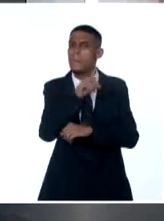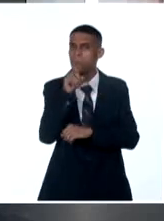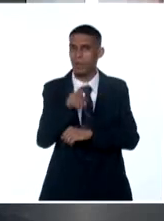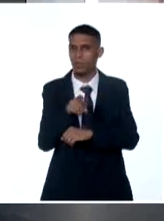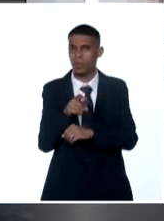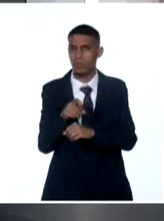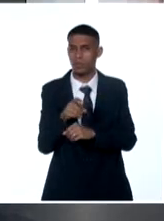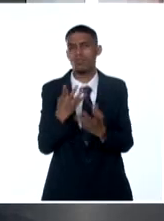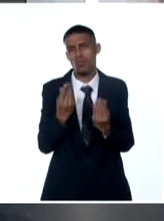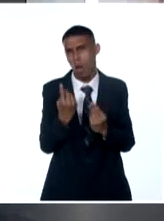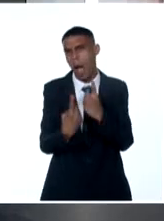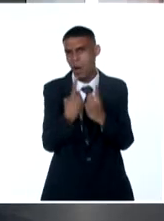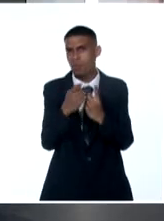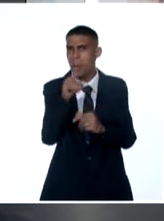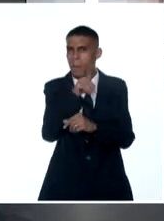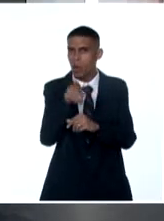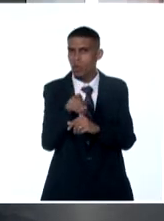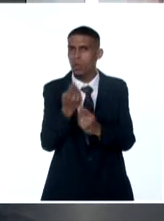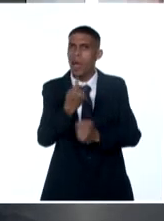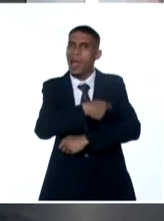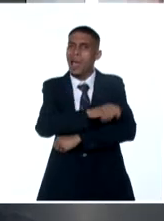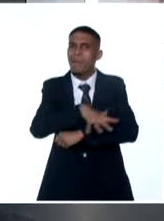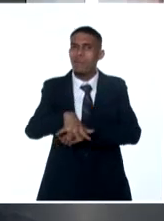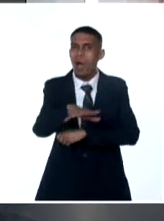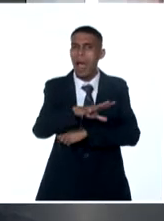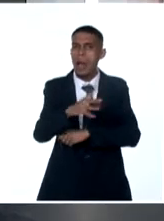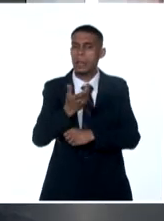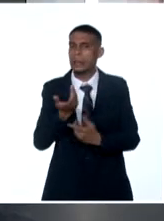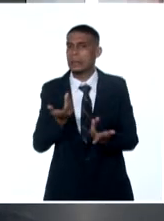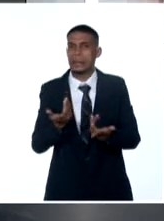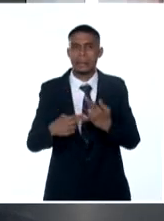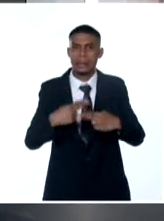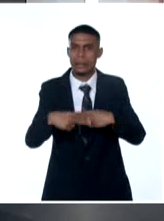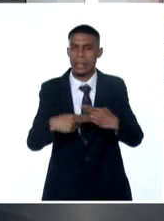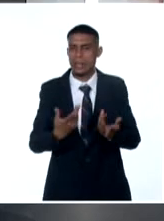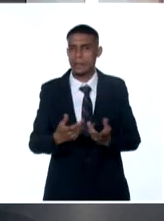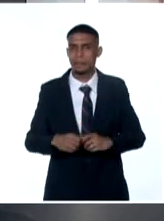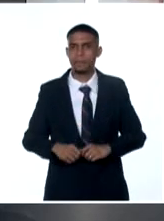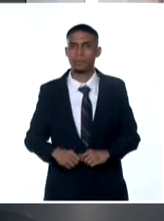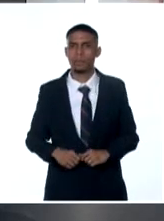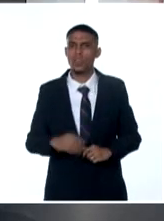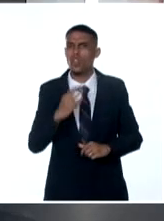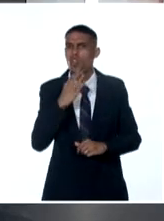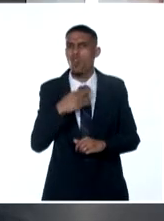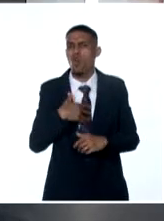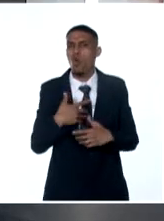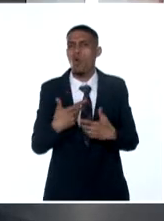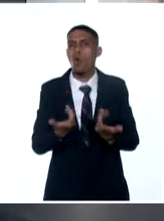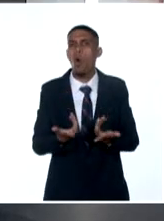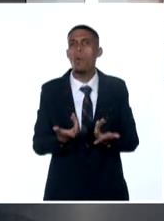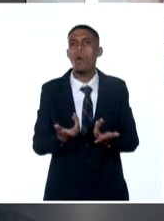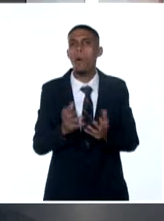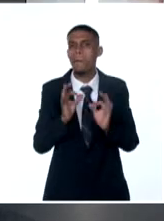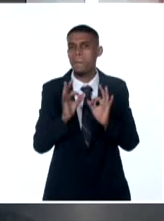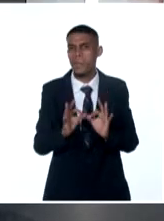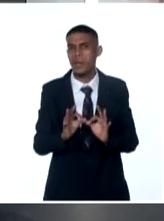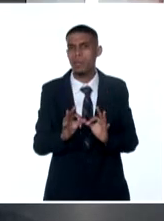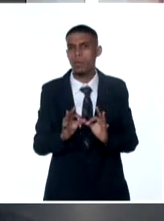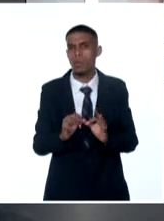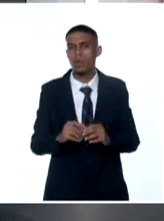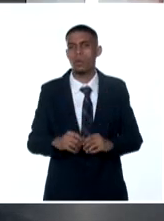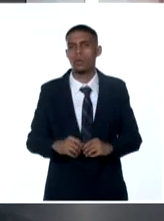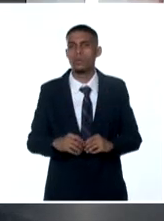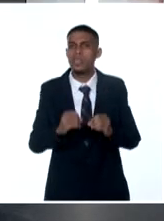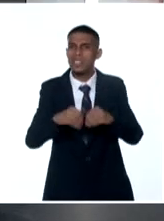de preguntas que muchos se hacen y que son pertinentes en un día como hoy. ¿Cómo se llegó a este punto? ¿Qué pasó con